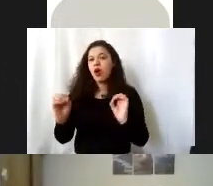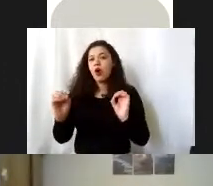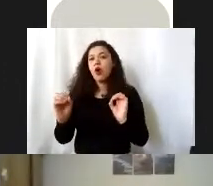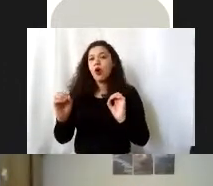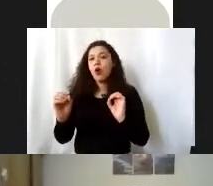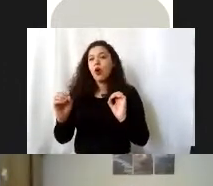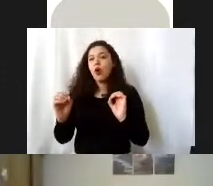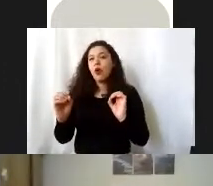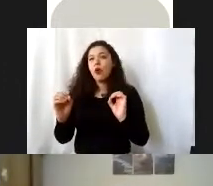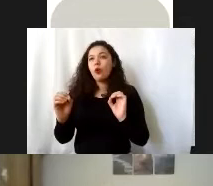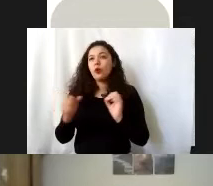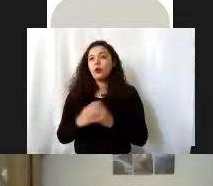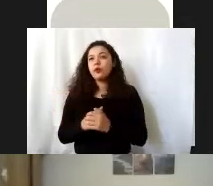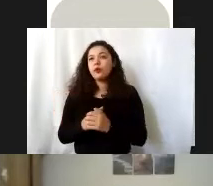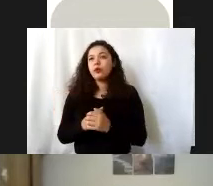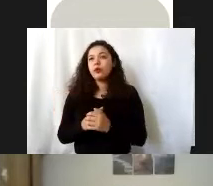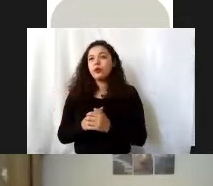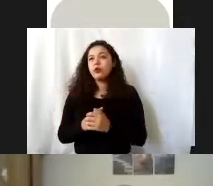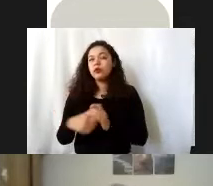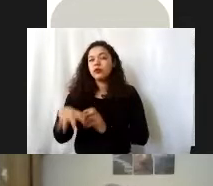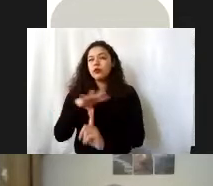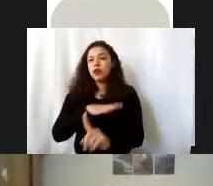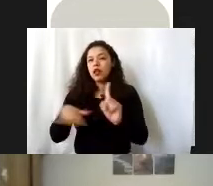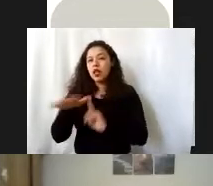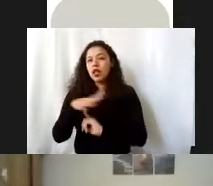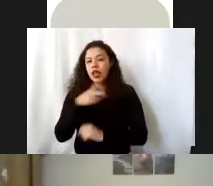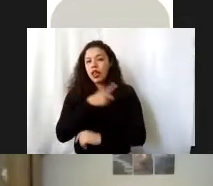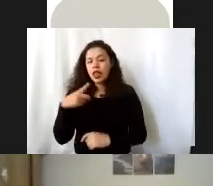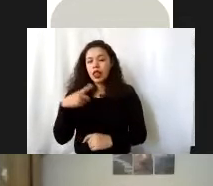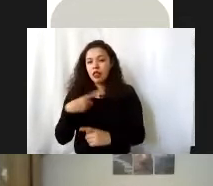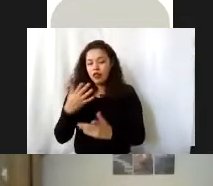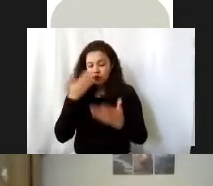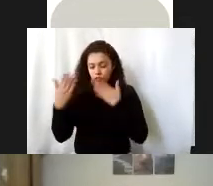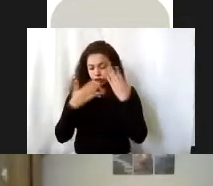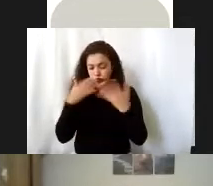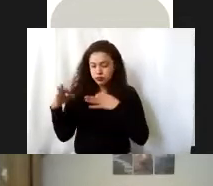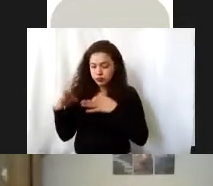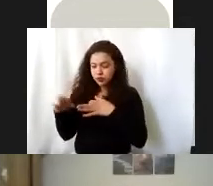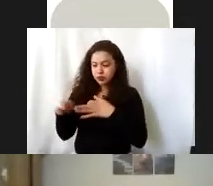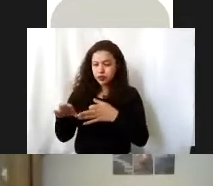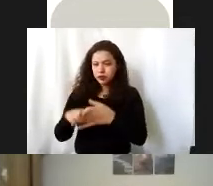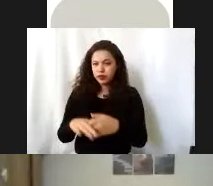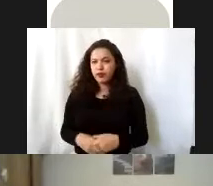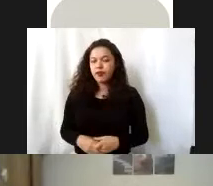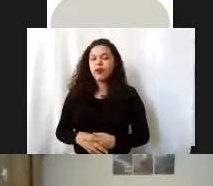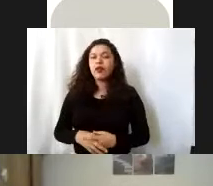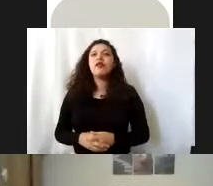presenten alguna situación que amerite estudios constantemente, etcétera, ¿no?